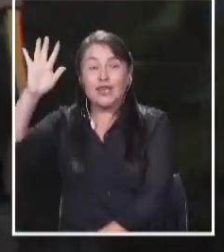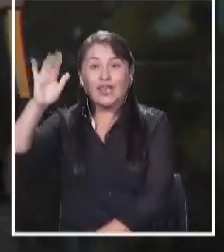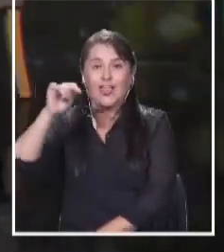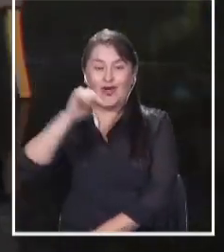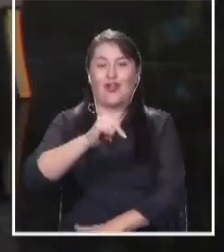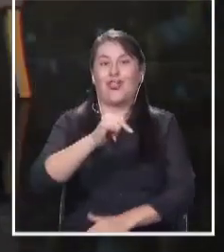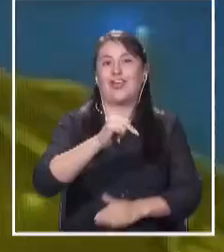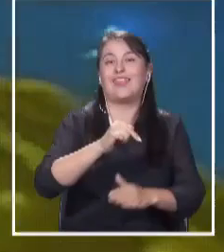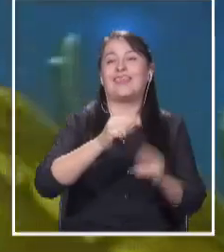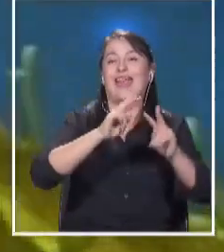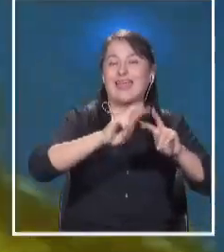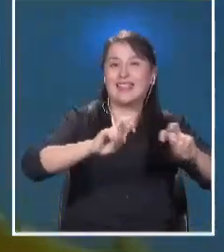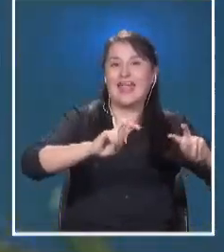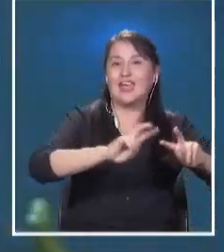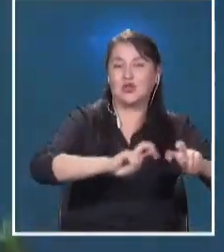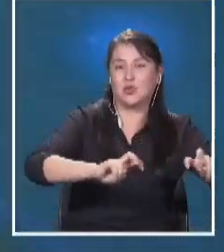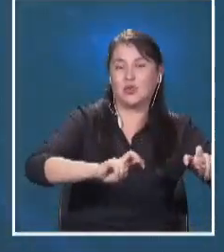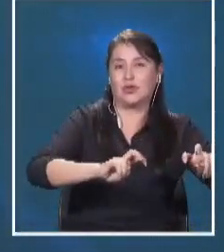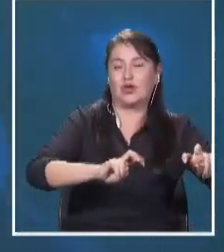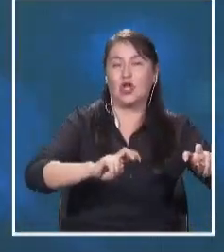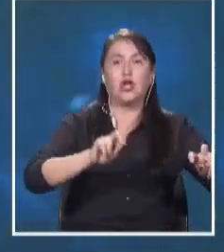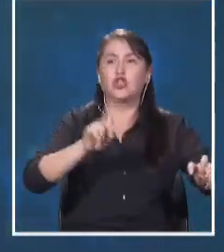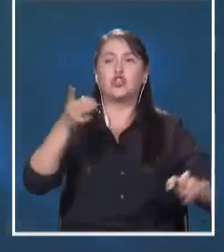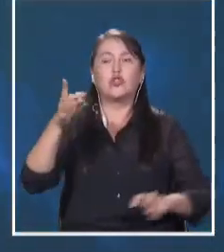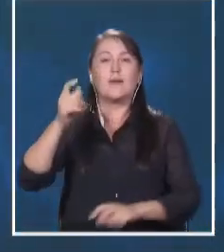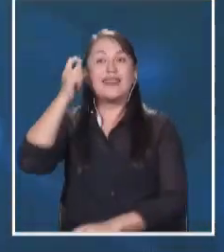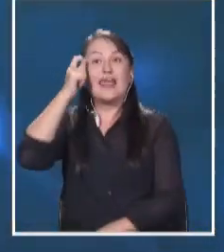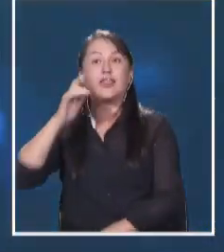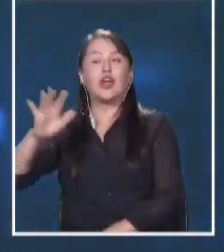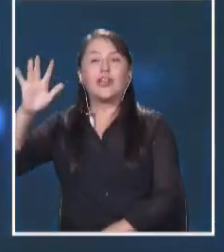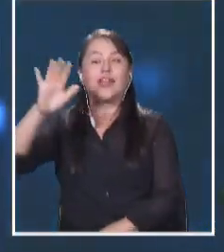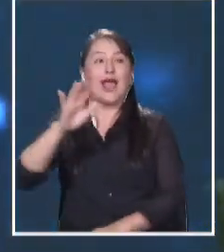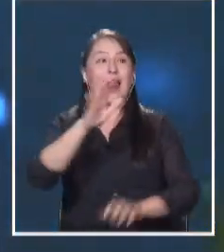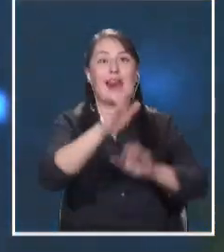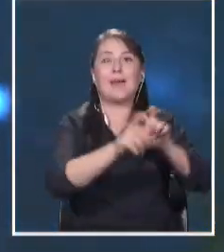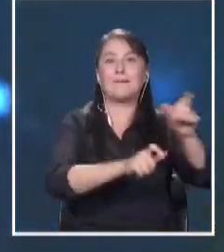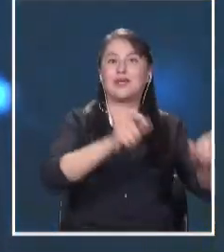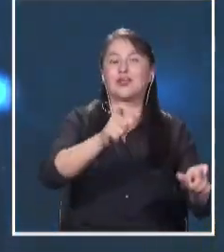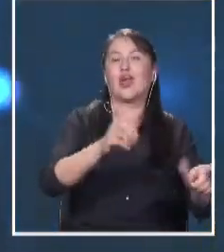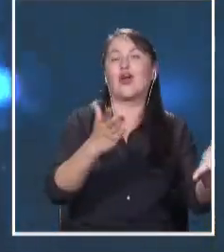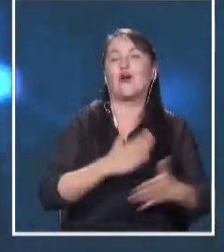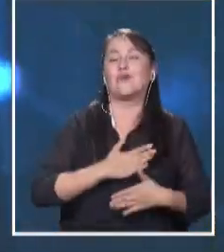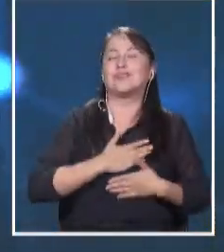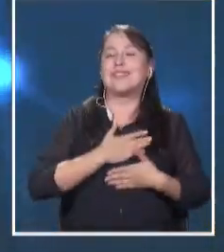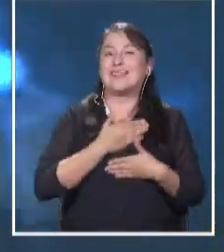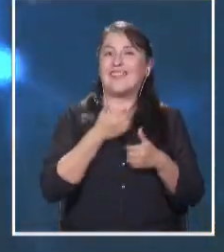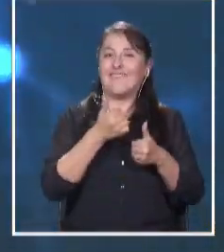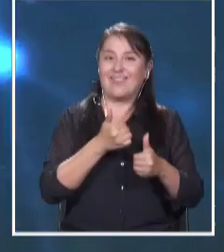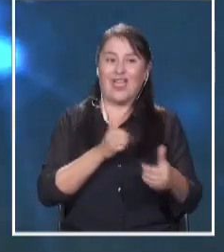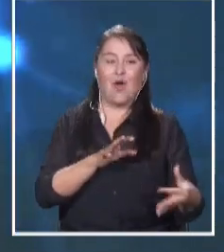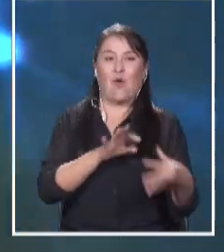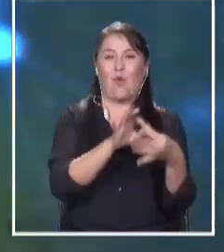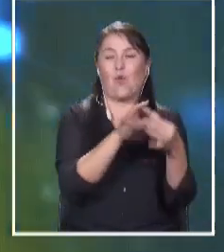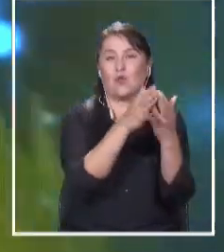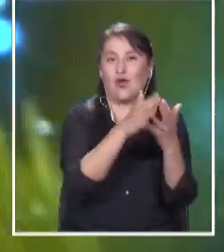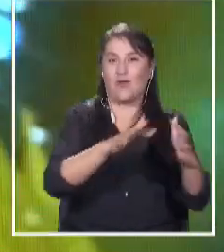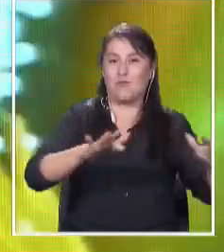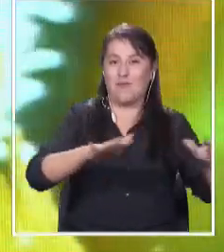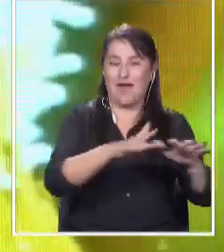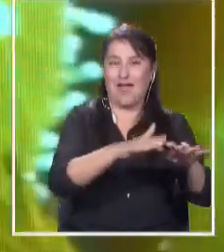hablar de que ya no es solo lo teórico, sino la conexión que la gente siente, el bienestar que la gente siente con el mar y cómo transmitir eso para que al